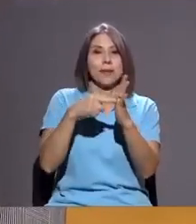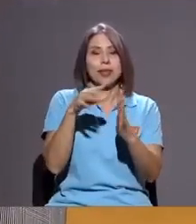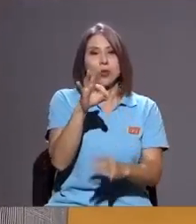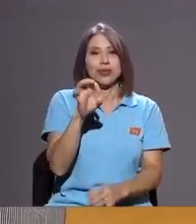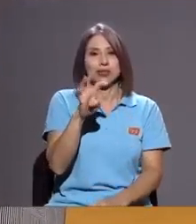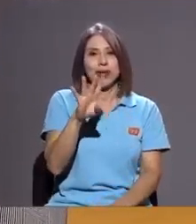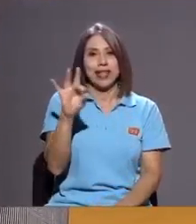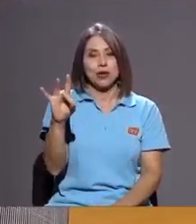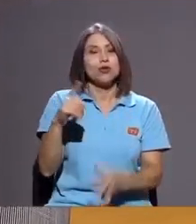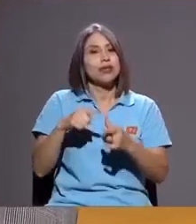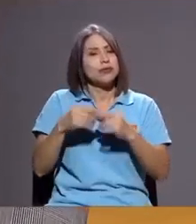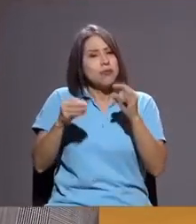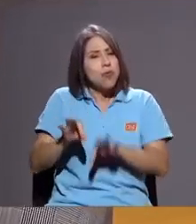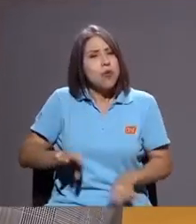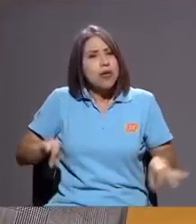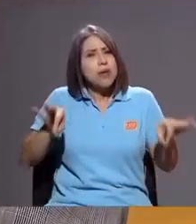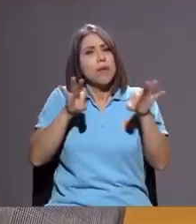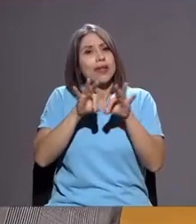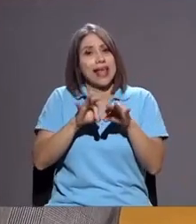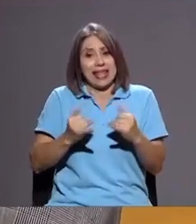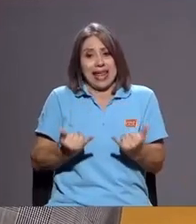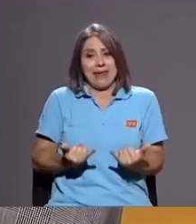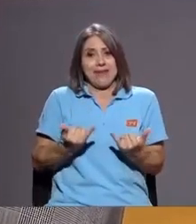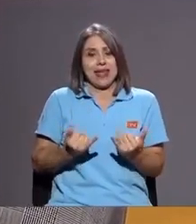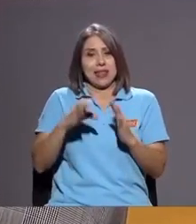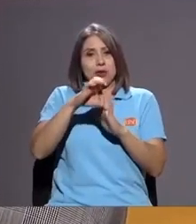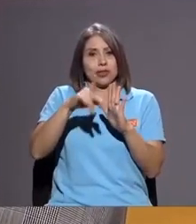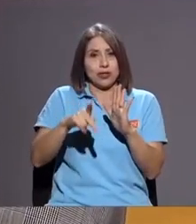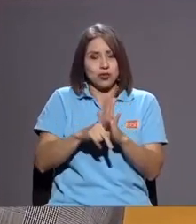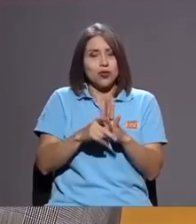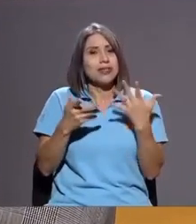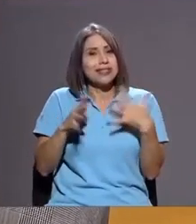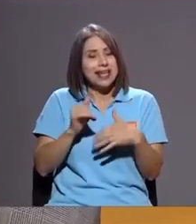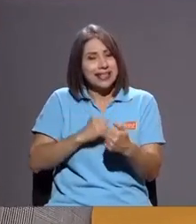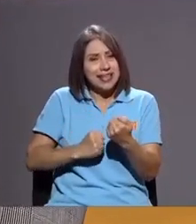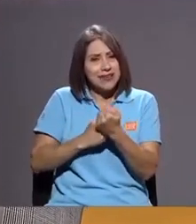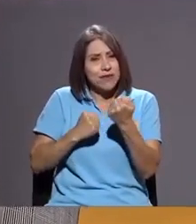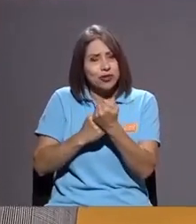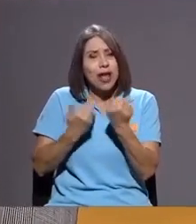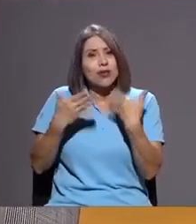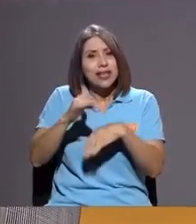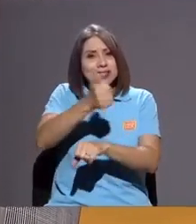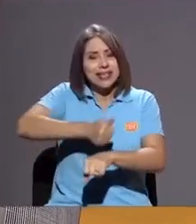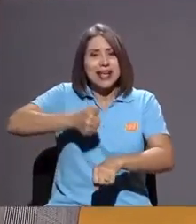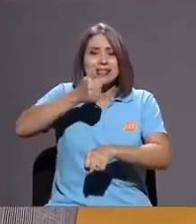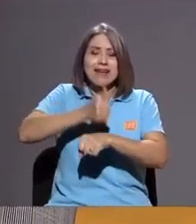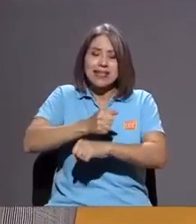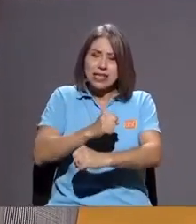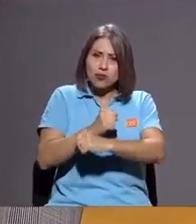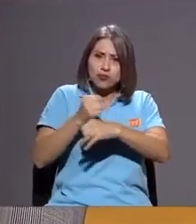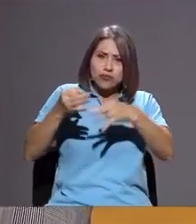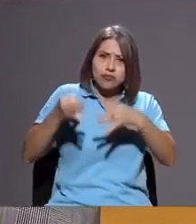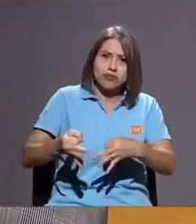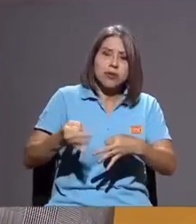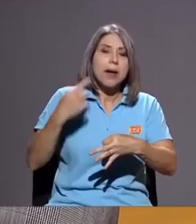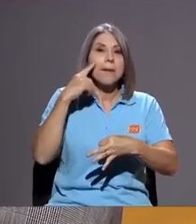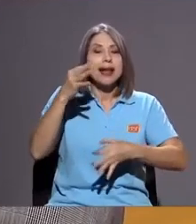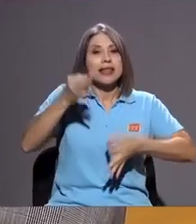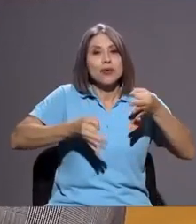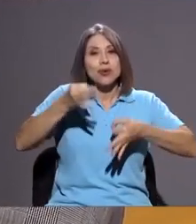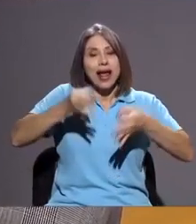Entonces es muy importante que en la Constitución vigente se haya reforzado, se hayan establecido garantías muy efectivas, no solo para los